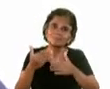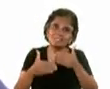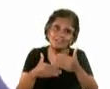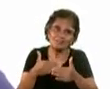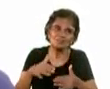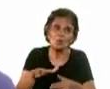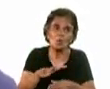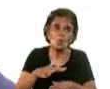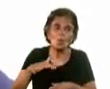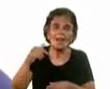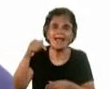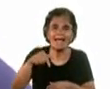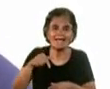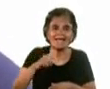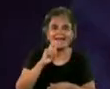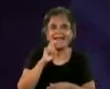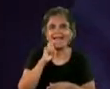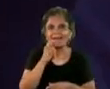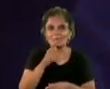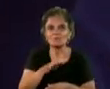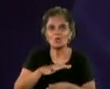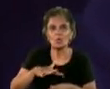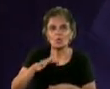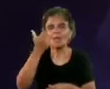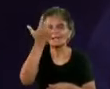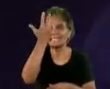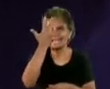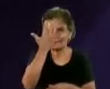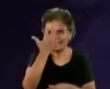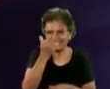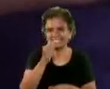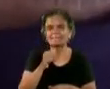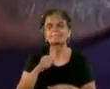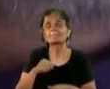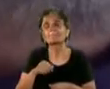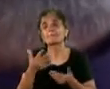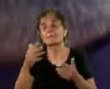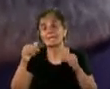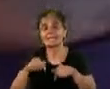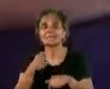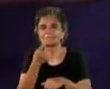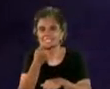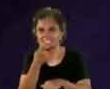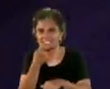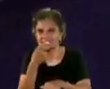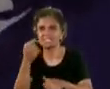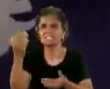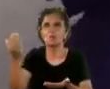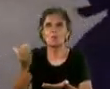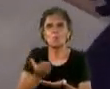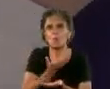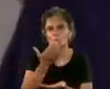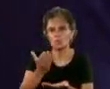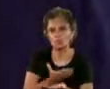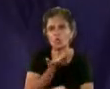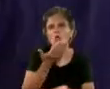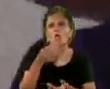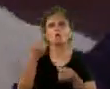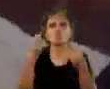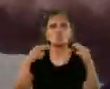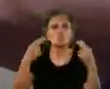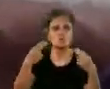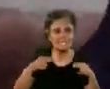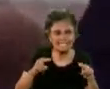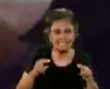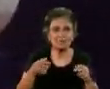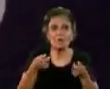hay que, tan rico y tan hermoso como es el departamento de San Martín, desde lo minero, desde lo productivo, desde lo turístico, tratar de potenciarlo para que